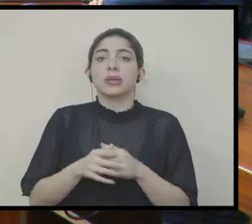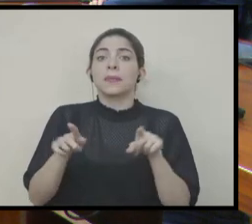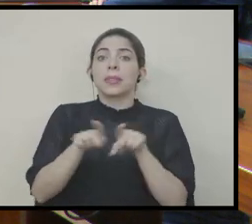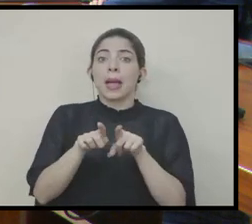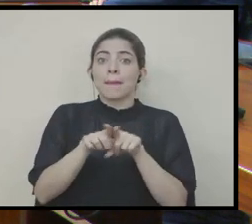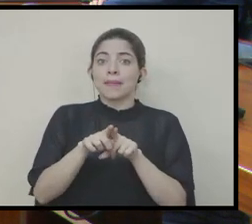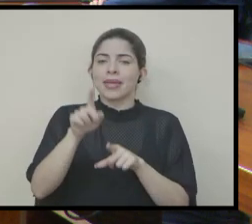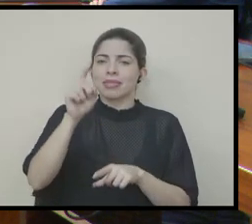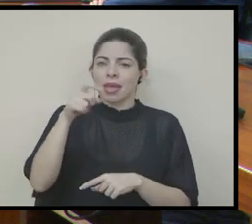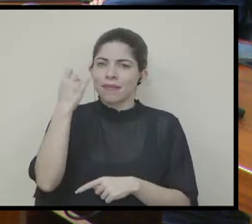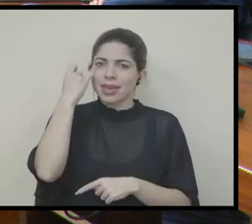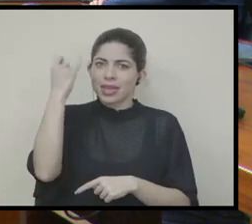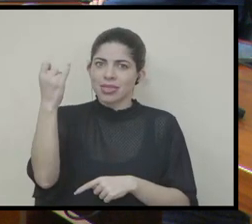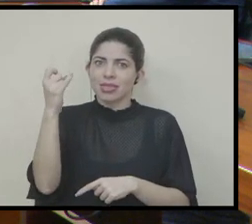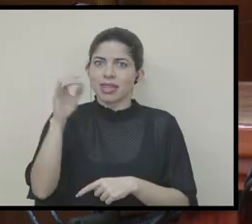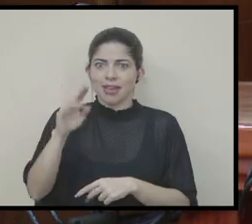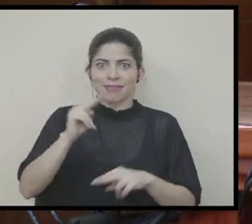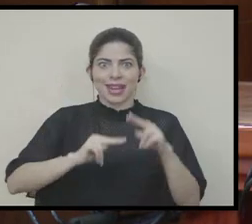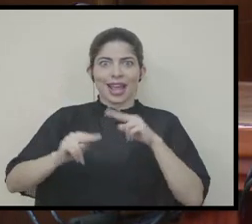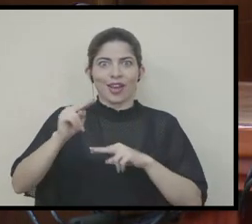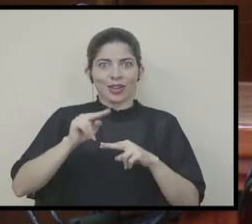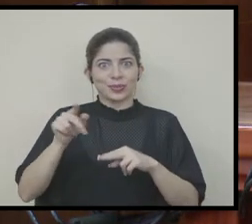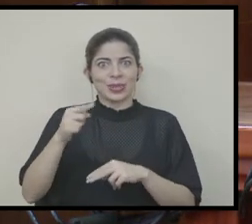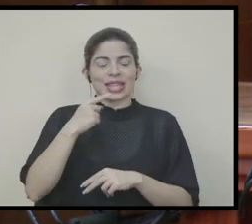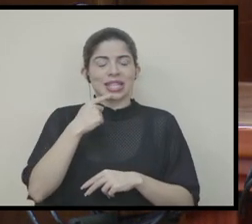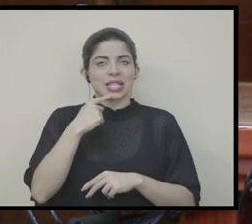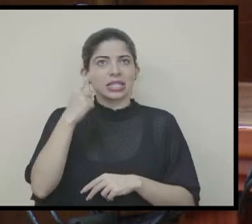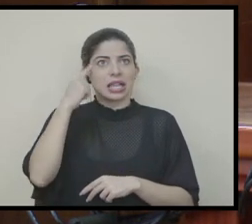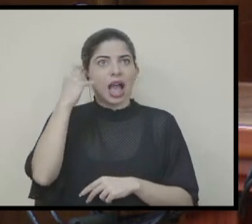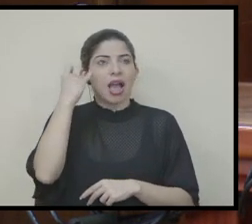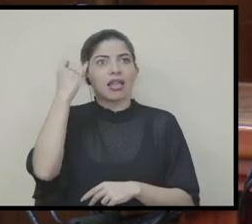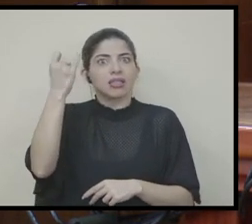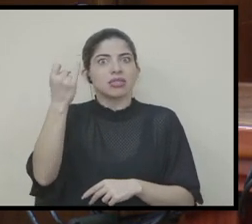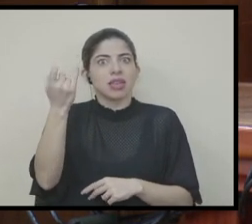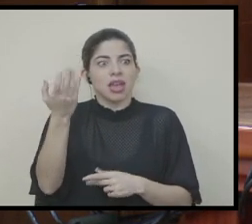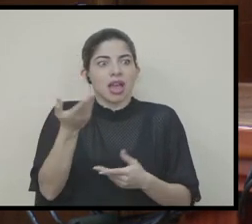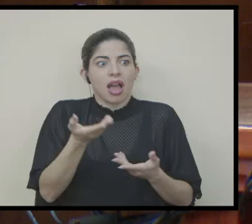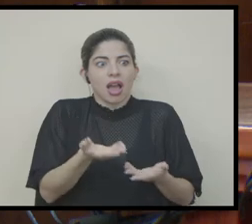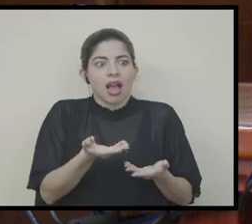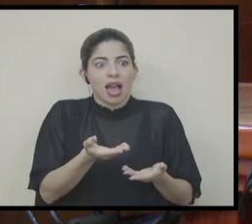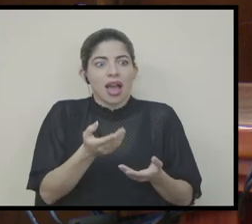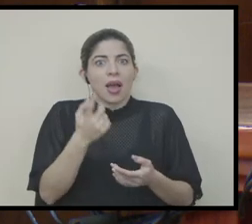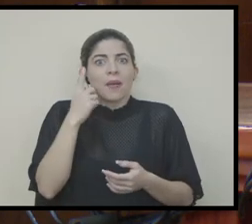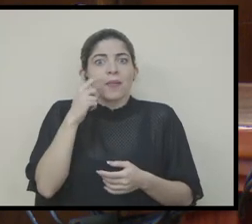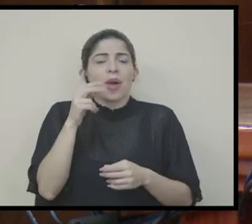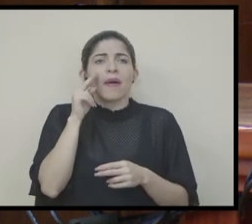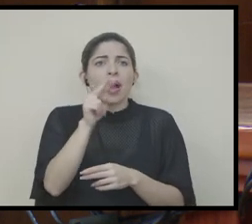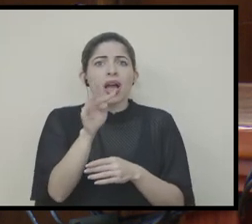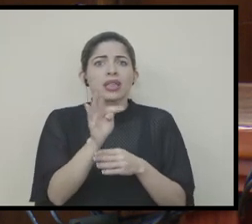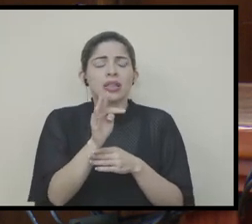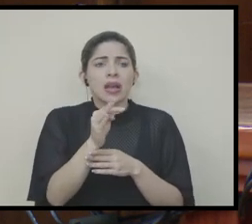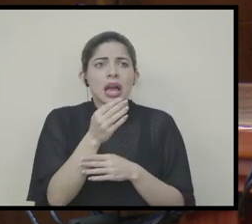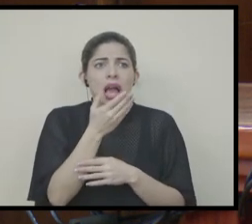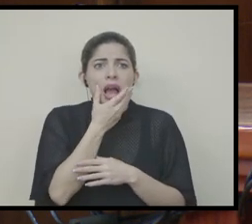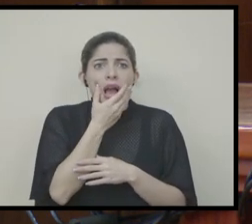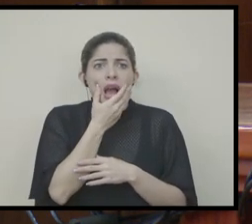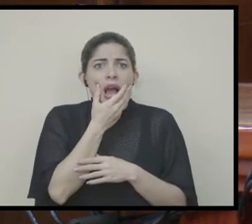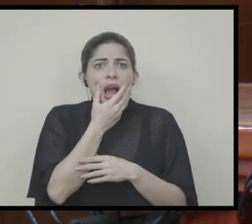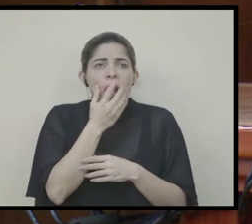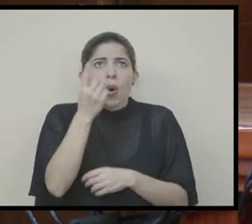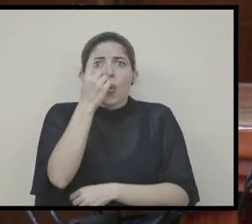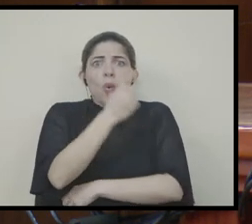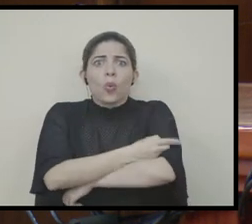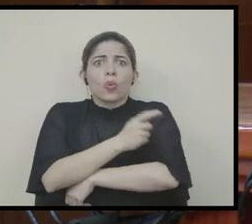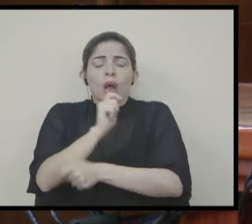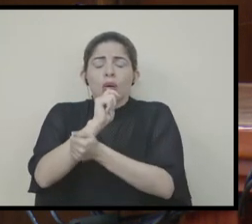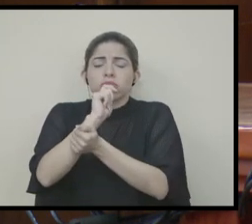También tener la idea de negocio, de ese momento que dijiste que estabas sosteniendo la mandíbula porque cambiaba de un día para otro todo